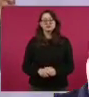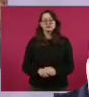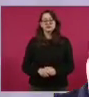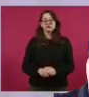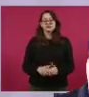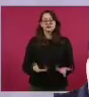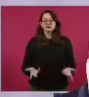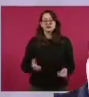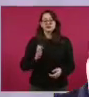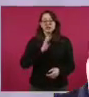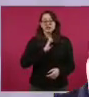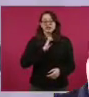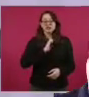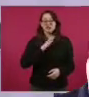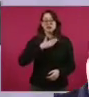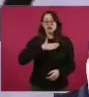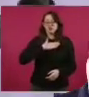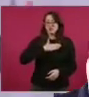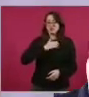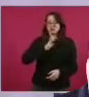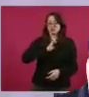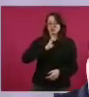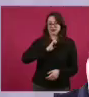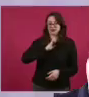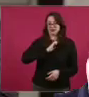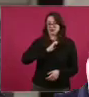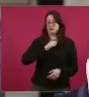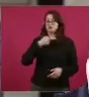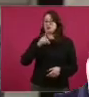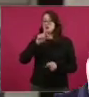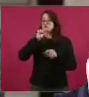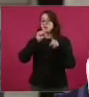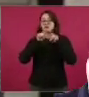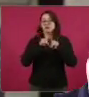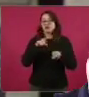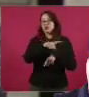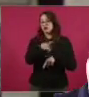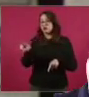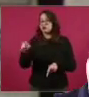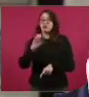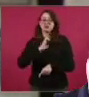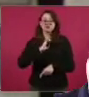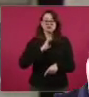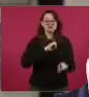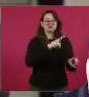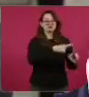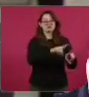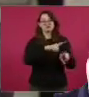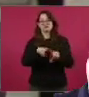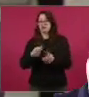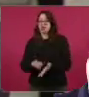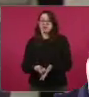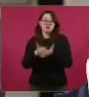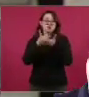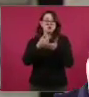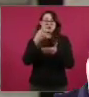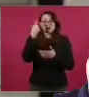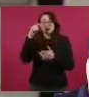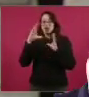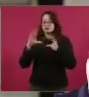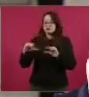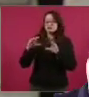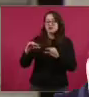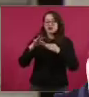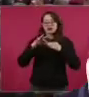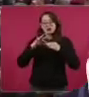no solamente en lo personal, sino en general. No podíamos lograr nuestros resultados sin más por ellos y una buena guía que